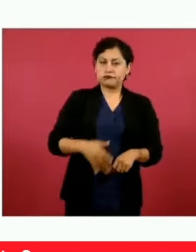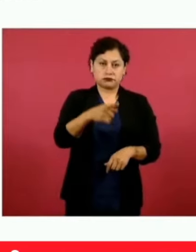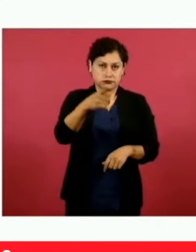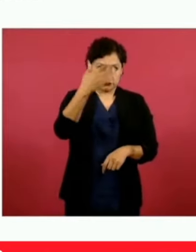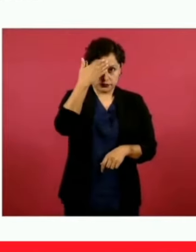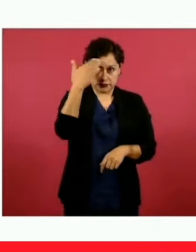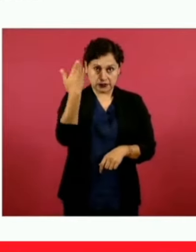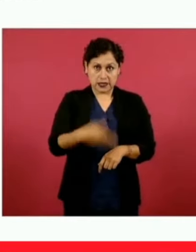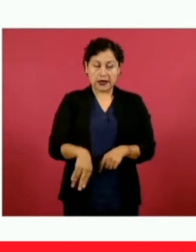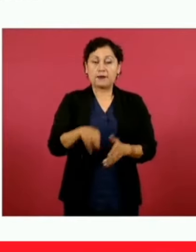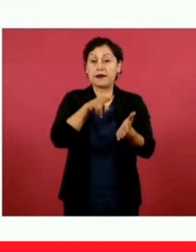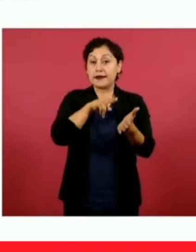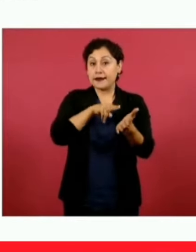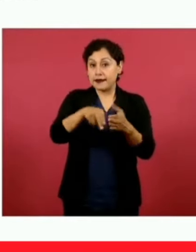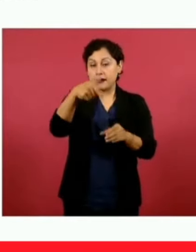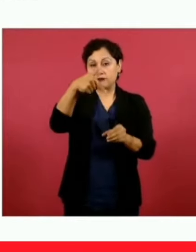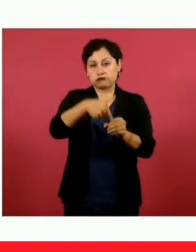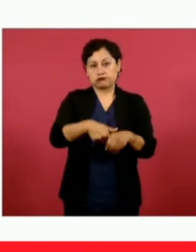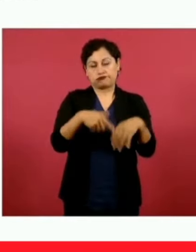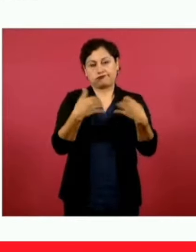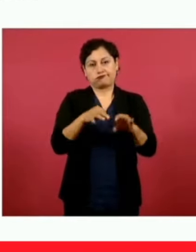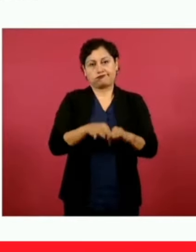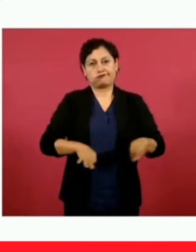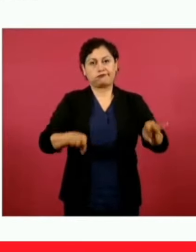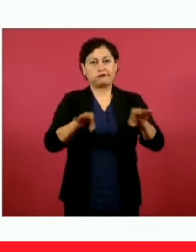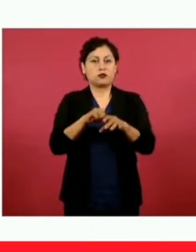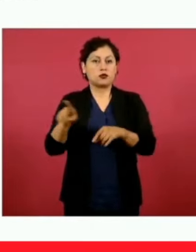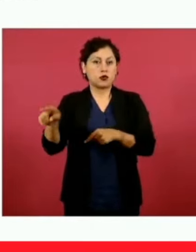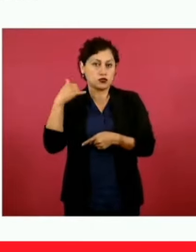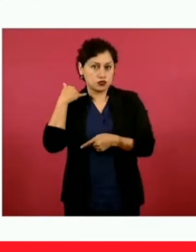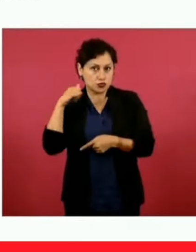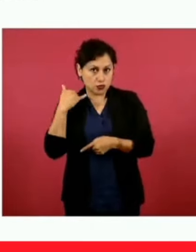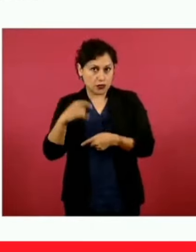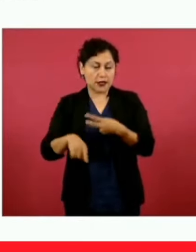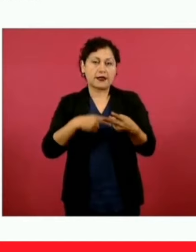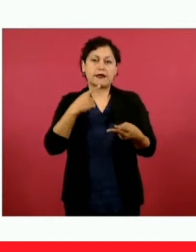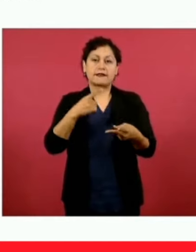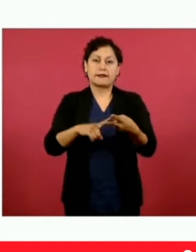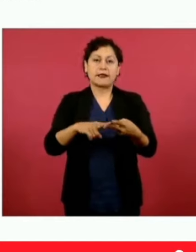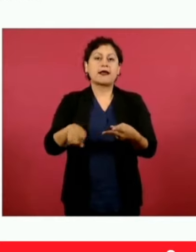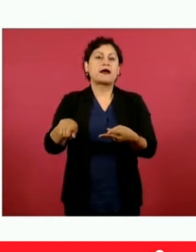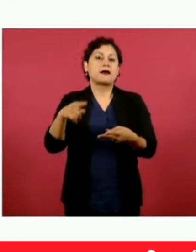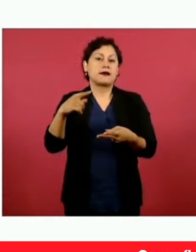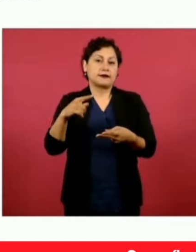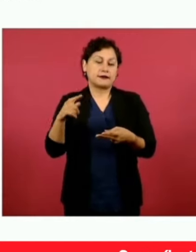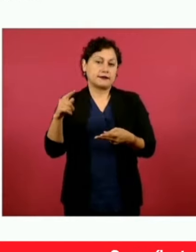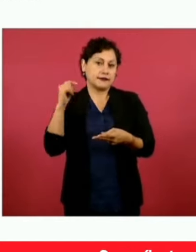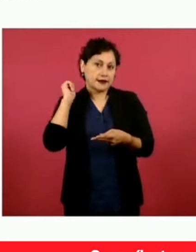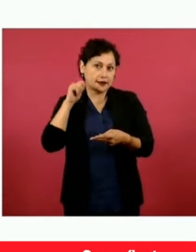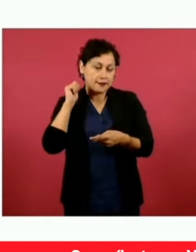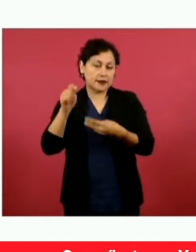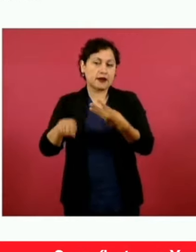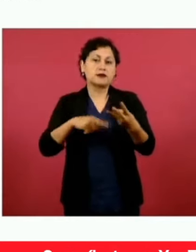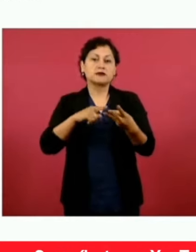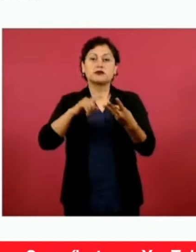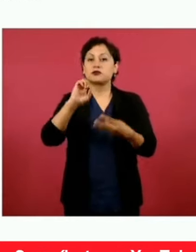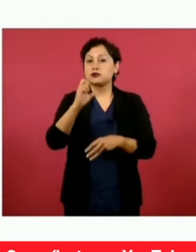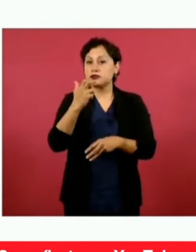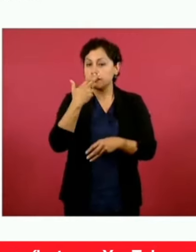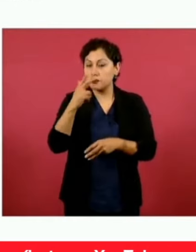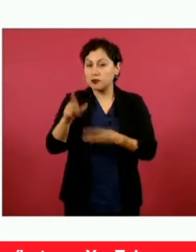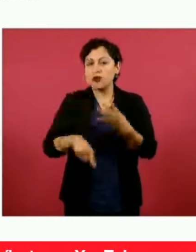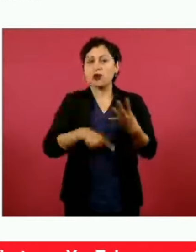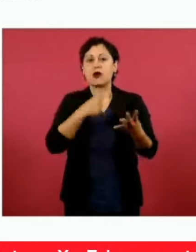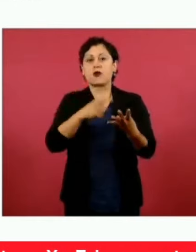para la economía. G500 en Mérida, Yucatán, Lagaz en Centla, Tabasco, Philips 66 en Chihuahua, Progas en